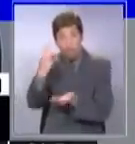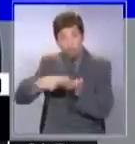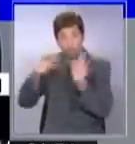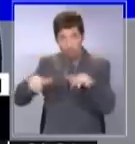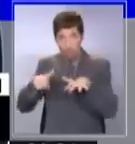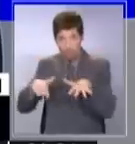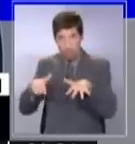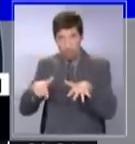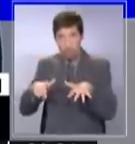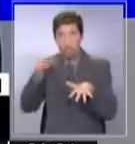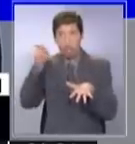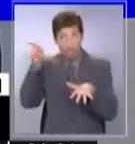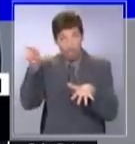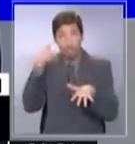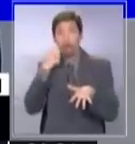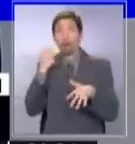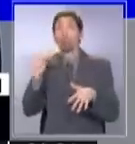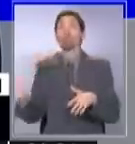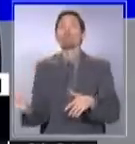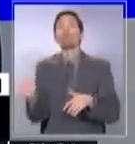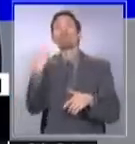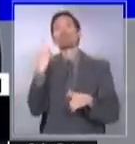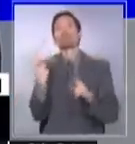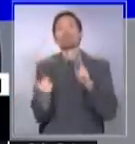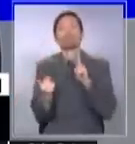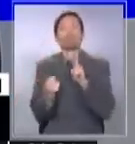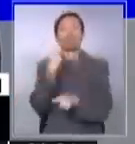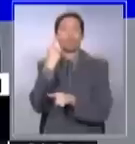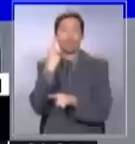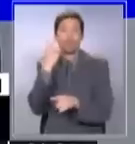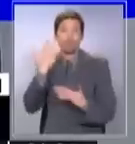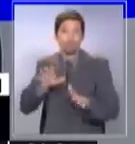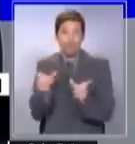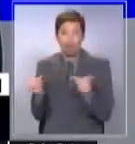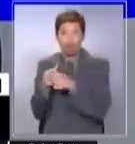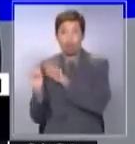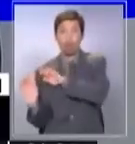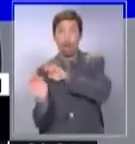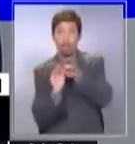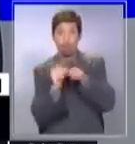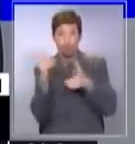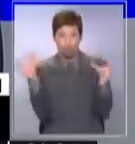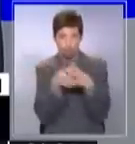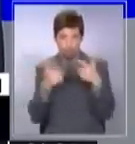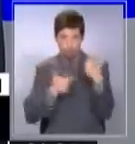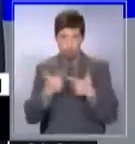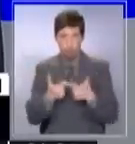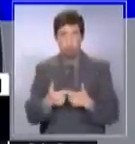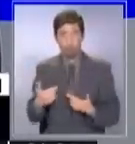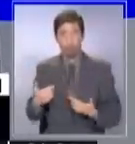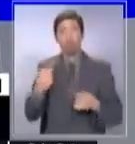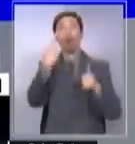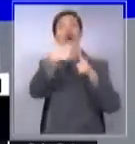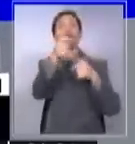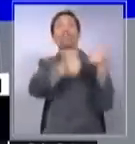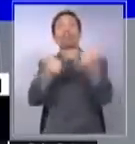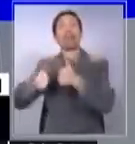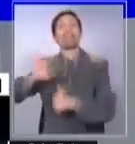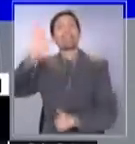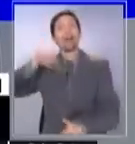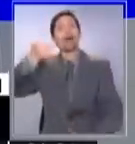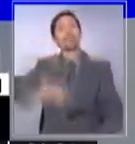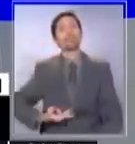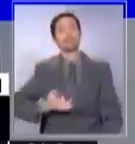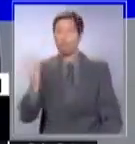presidencial respaldado y apoyado por un partido político y un consejo general hasta hoy no hay ningún otro candidato en forma oficial